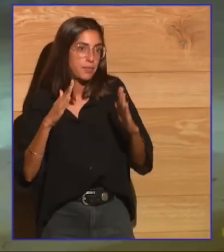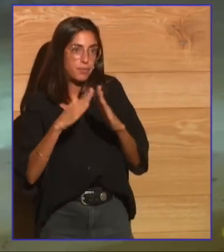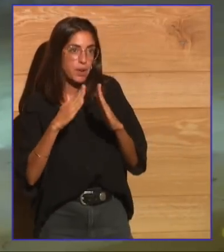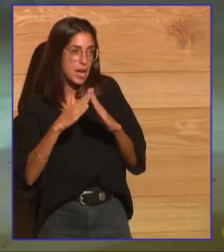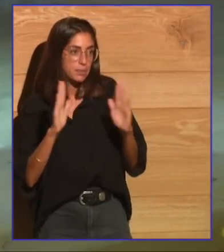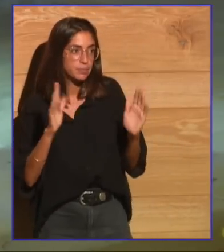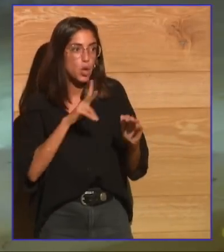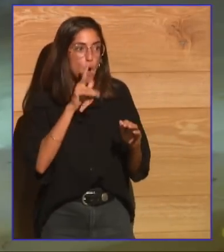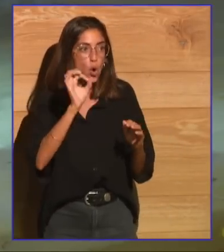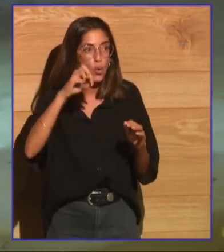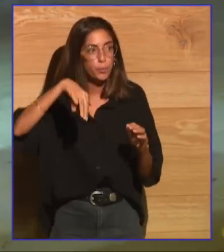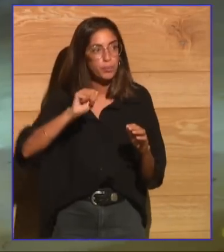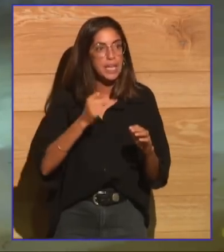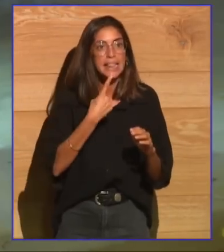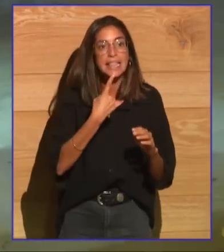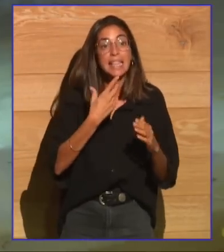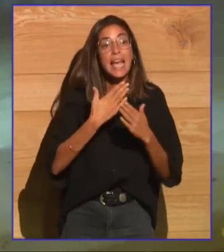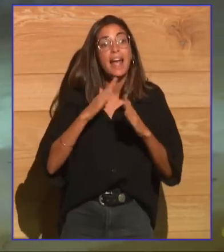en mi